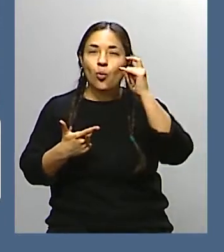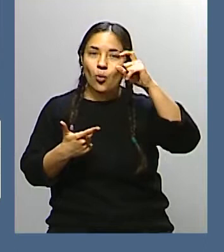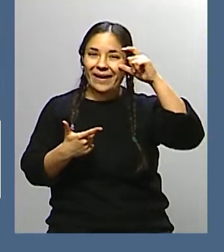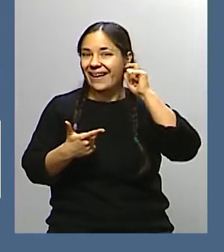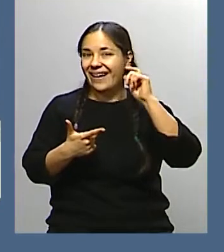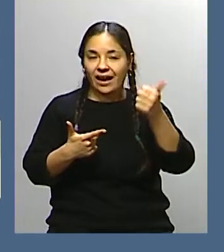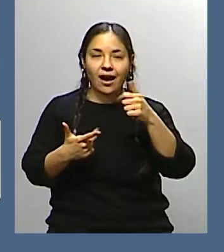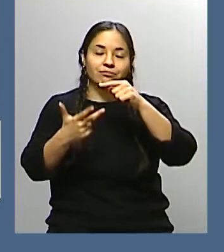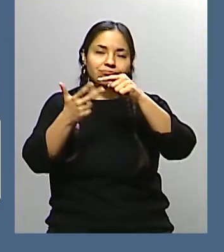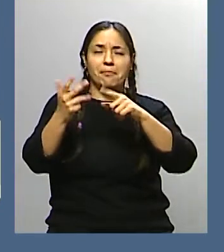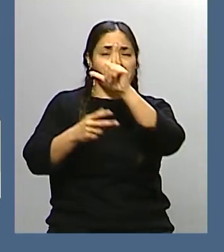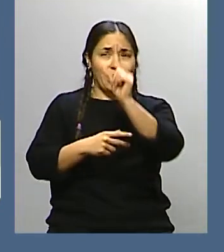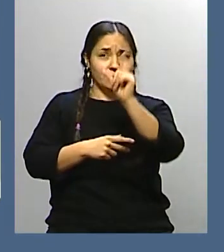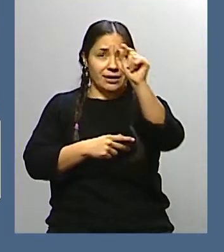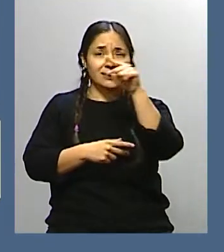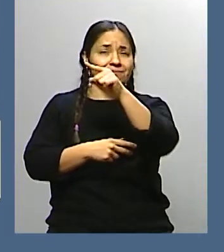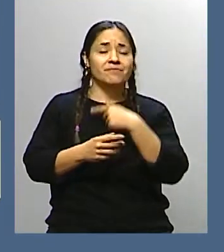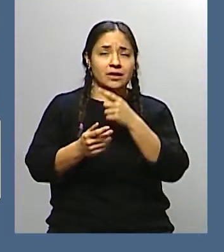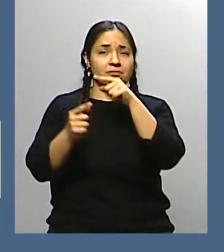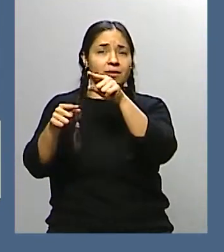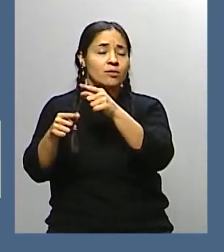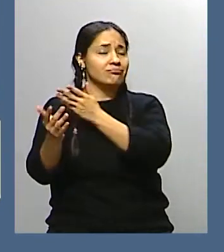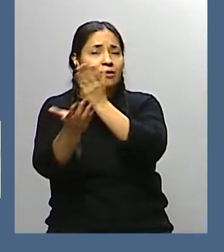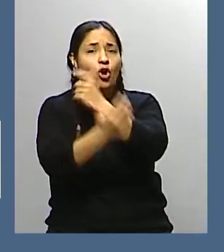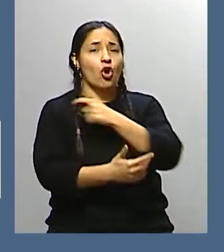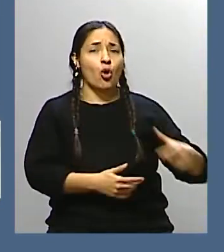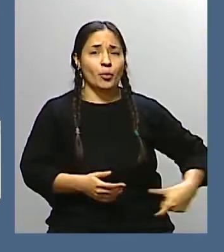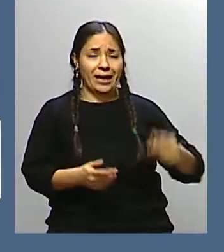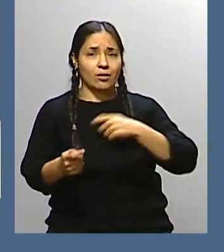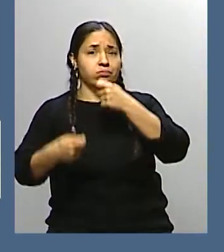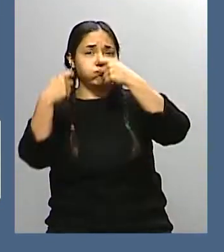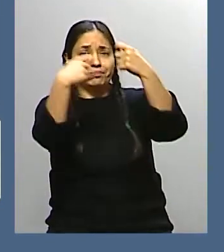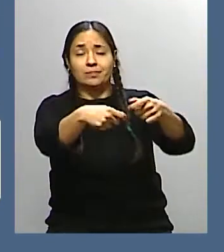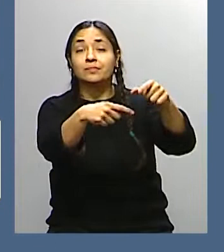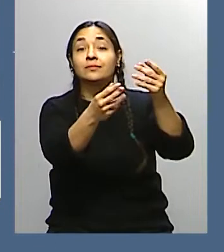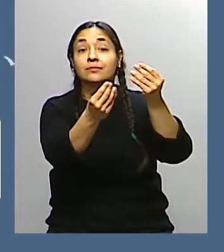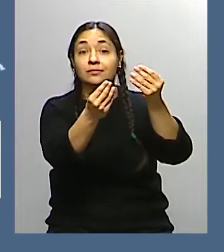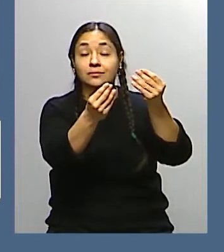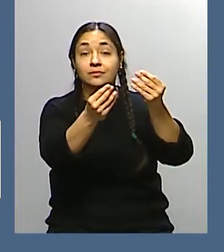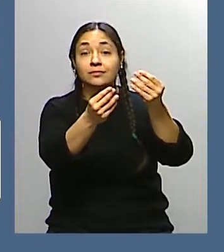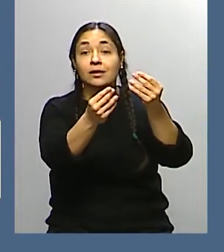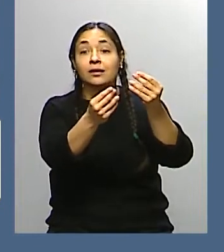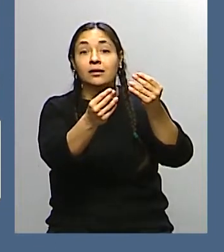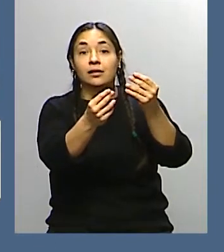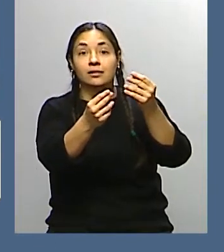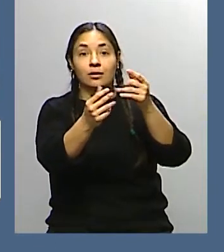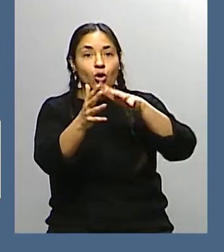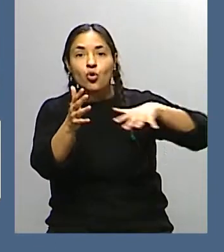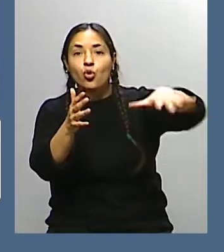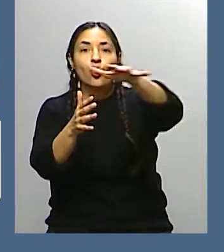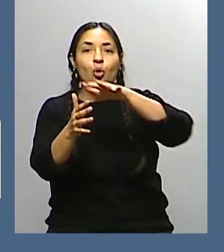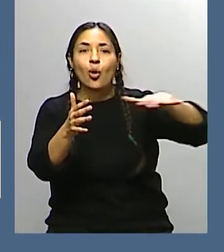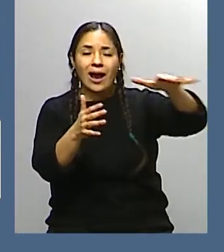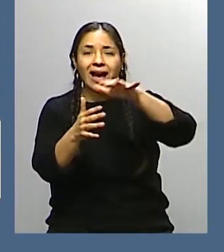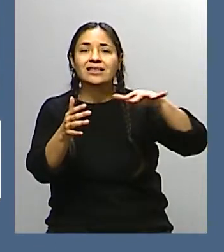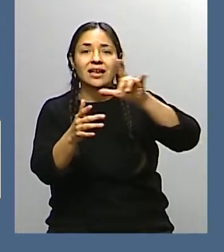a los gobiernos para que de alguna manera lleguen a estas zonas que son generalmente zonas aisladas, desconectadas del resto